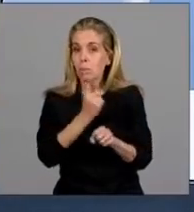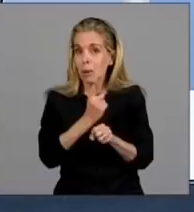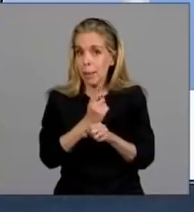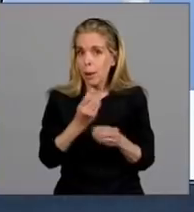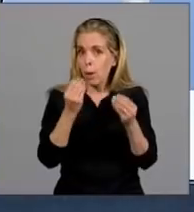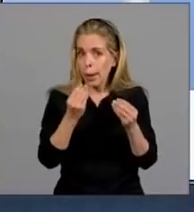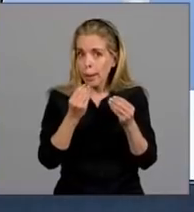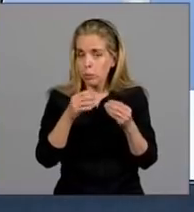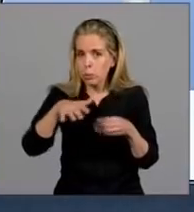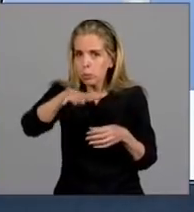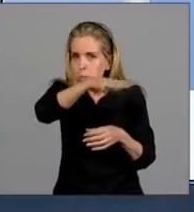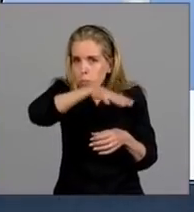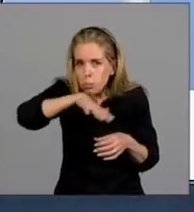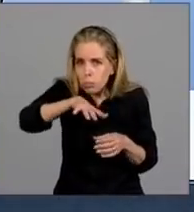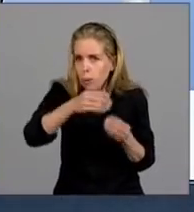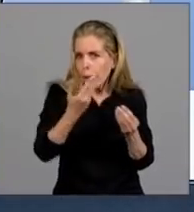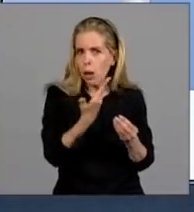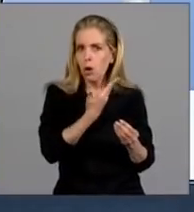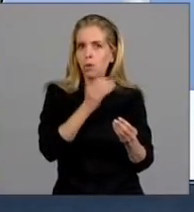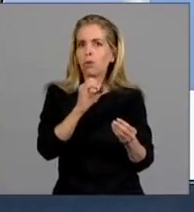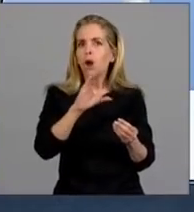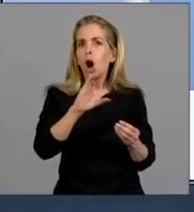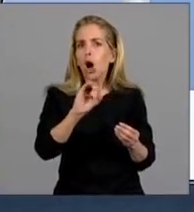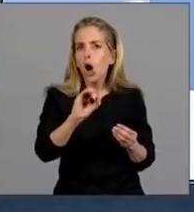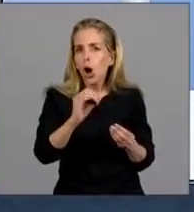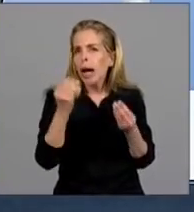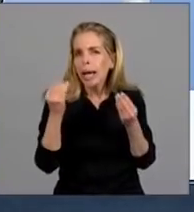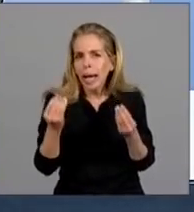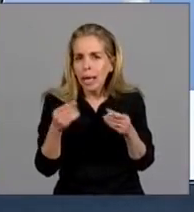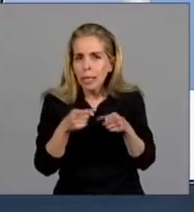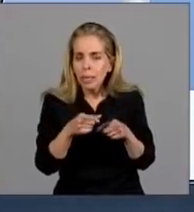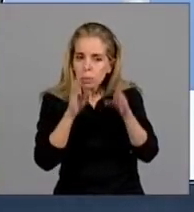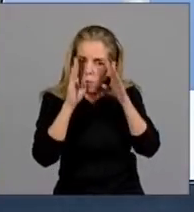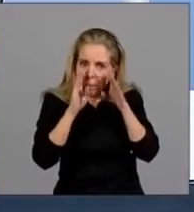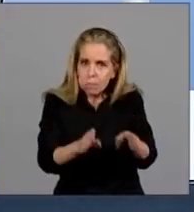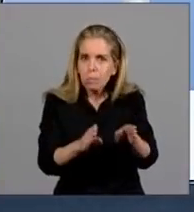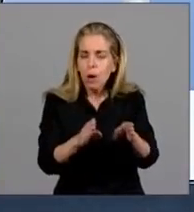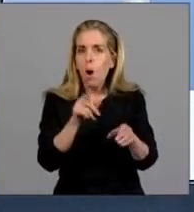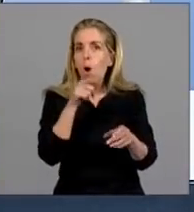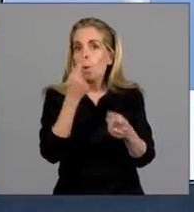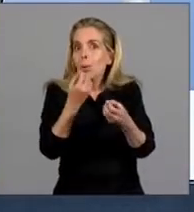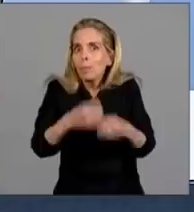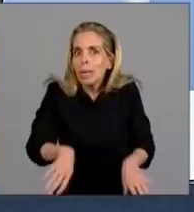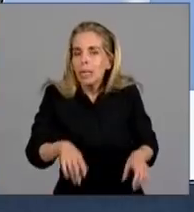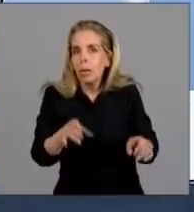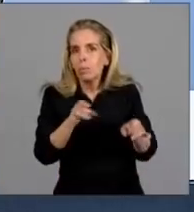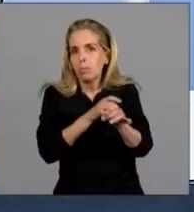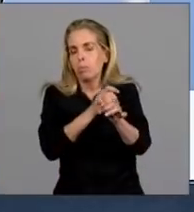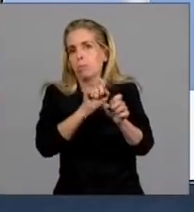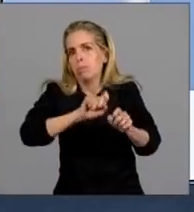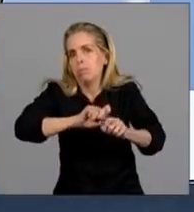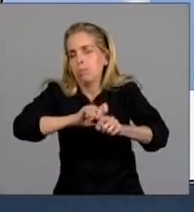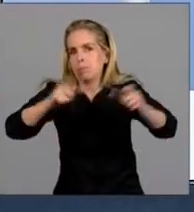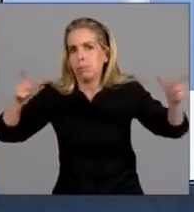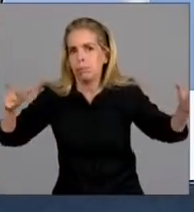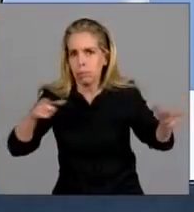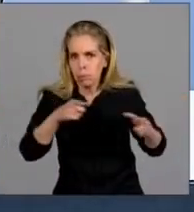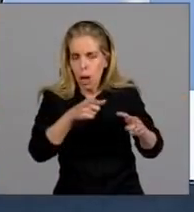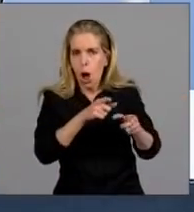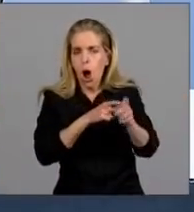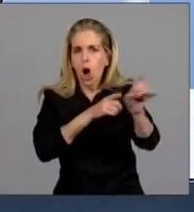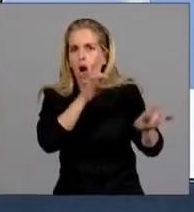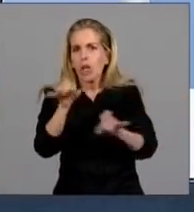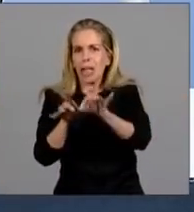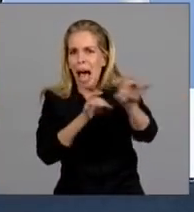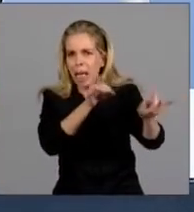focos. Llamamos foco a cuando se empiezan a reproducir los contagios en un ámbito de contacto